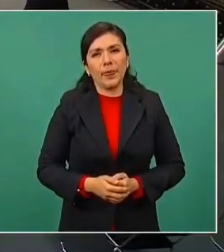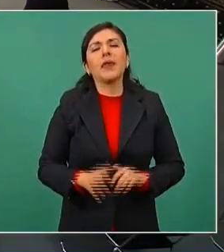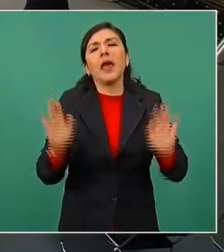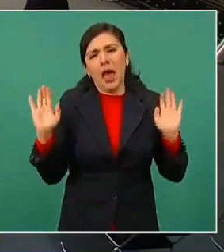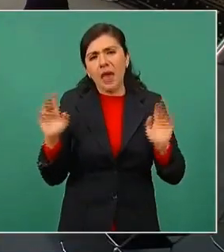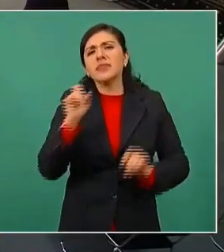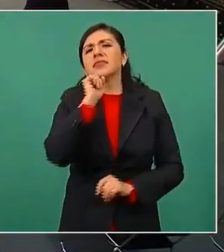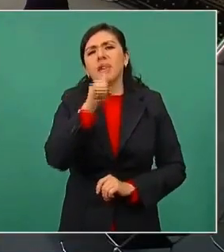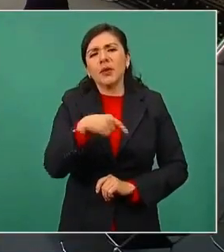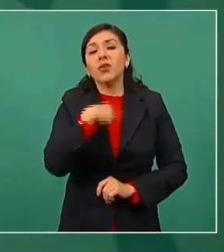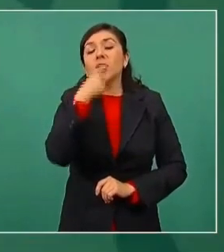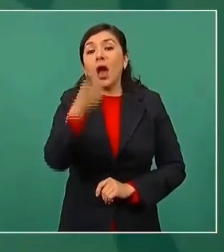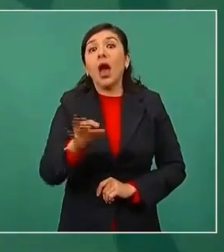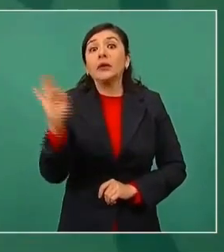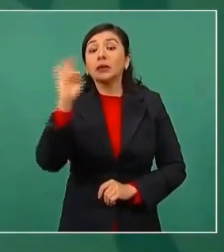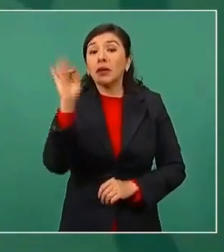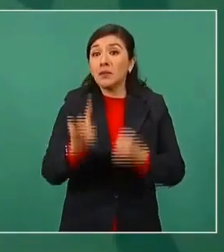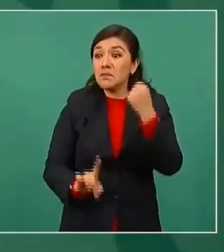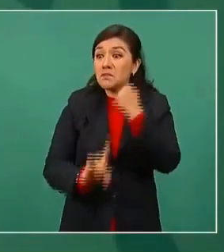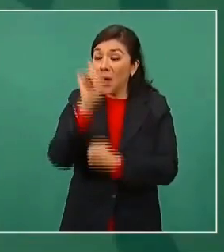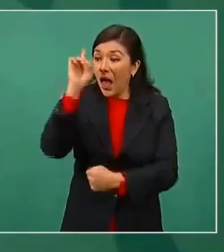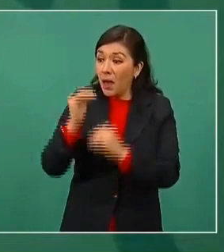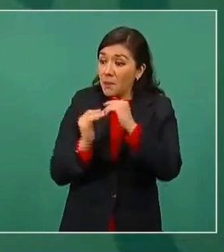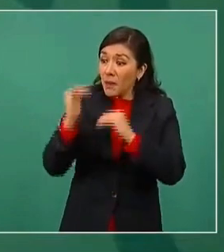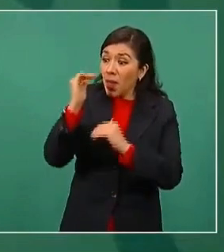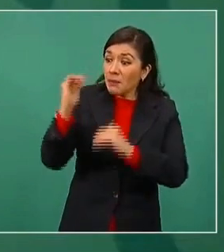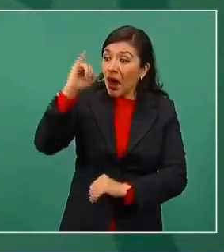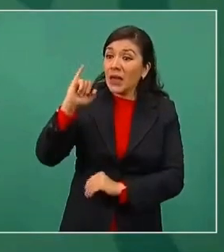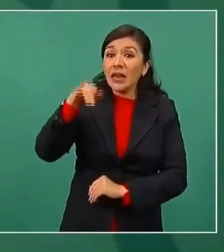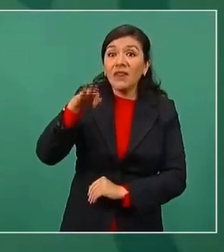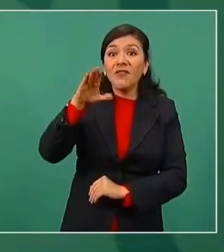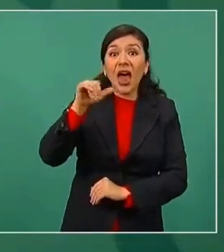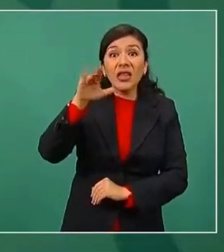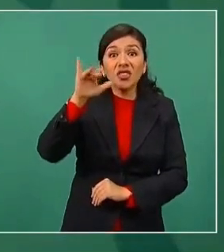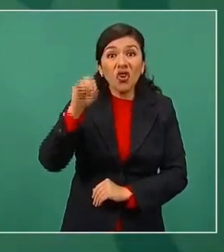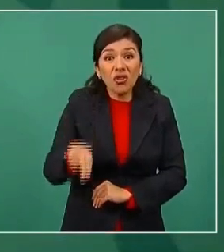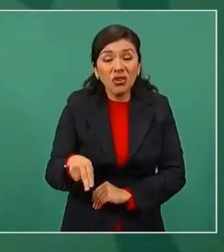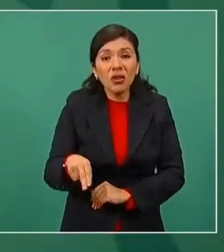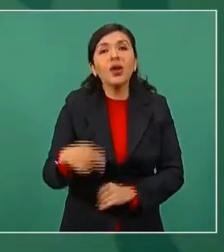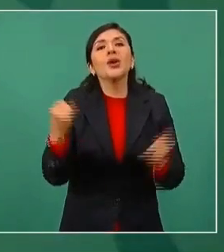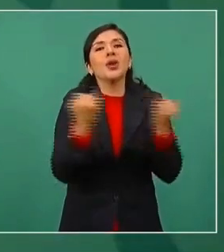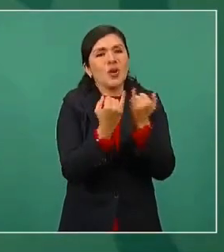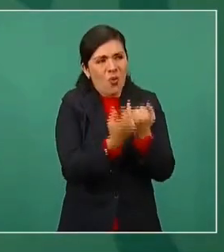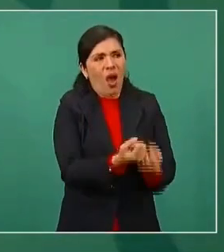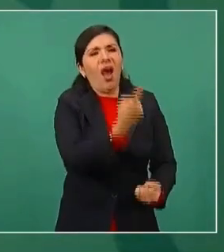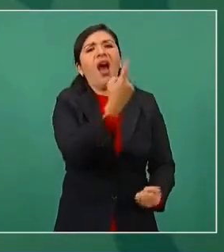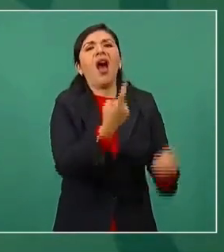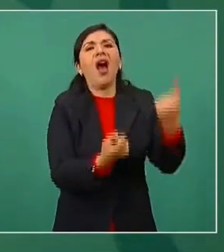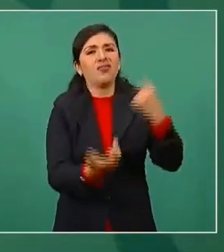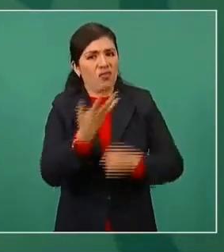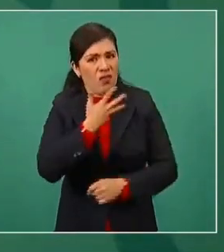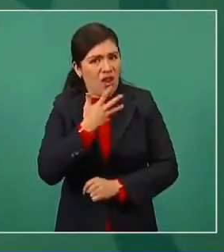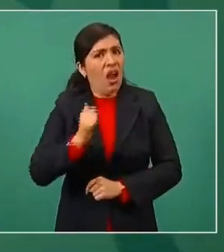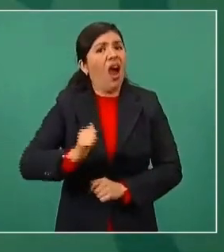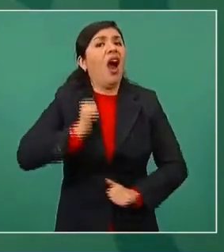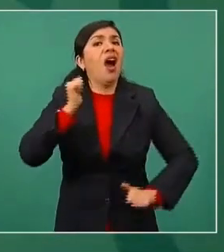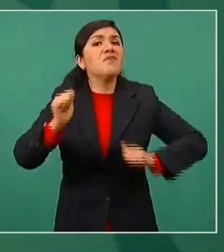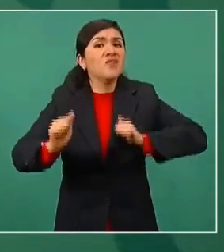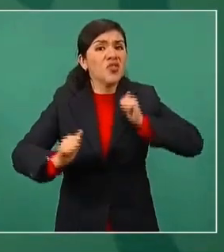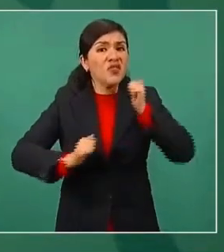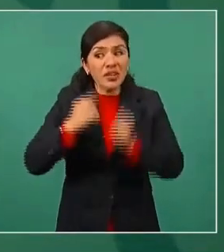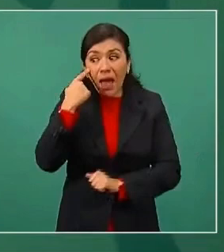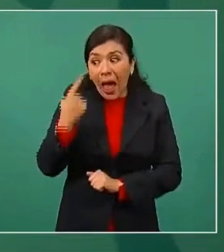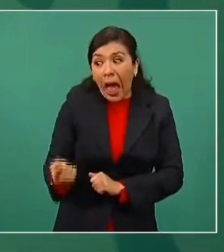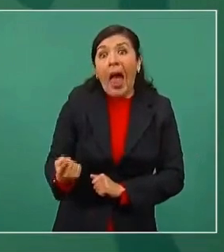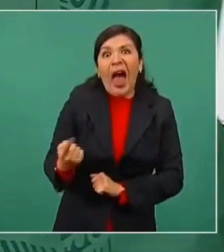decir que ante un fenómeno así de inflación se aprovechan, ¿sí?, no todos, pero sí se